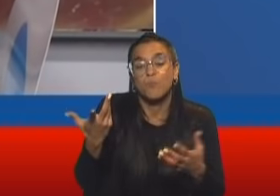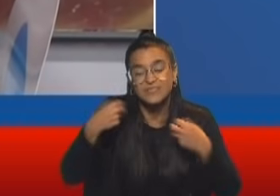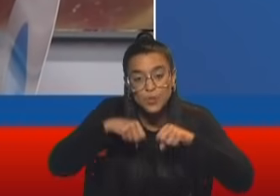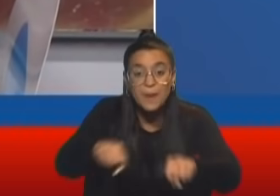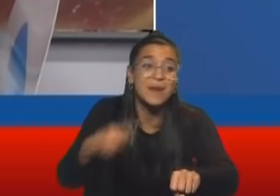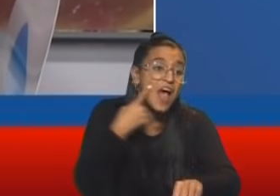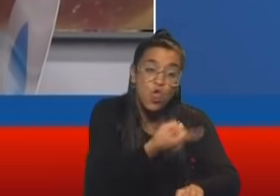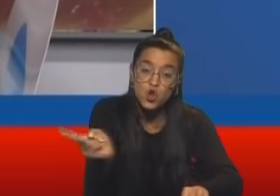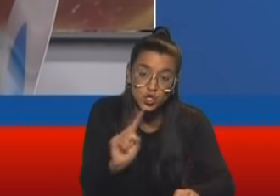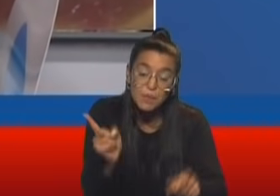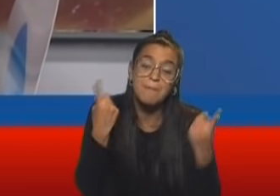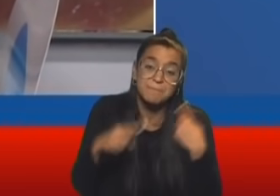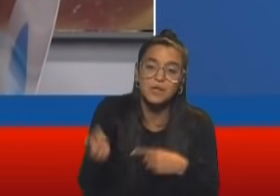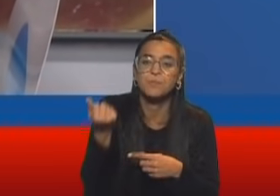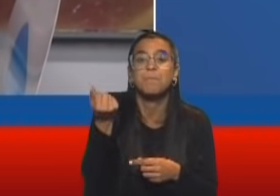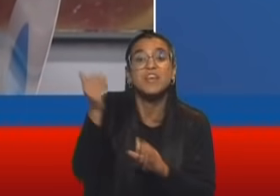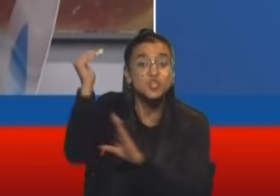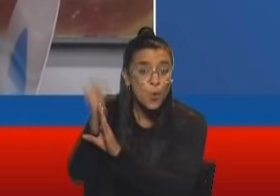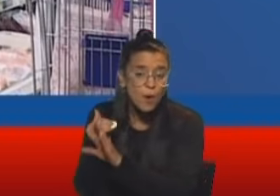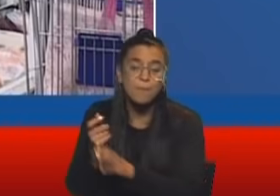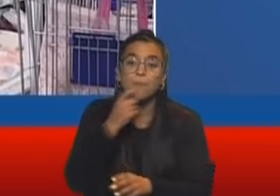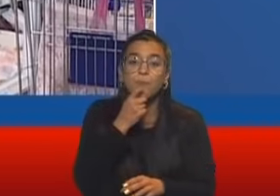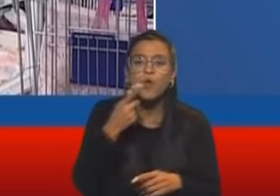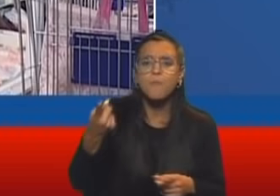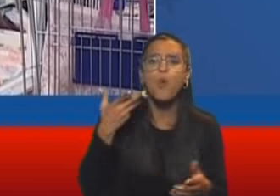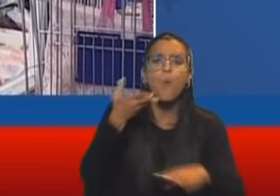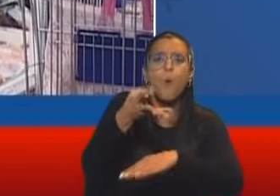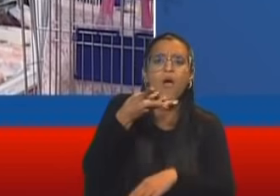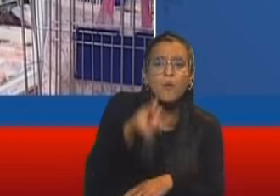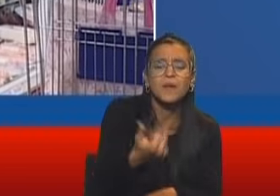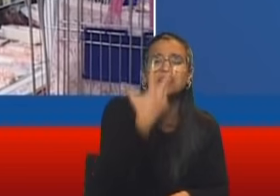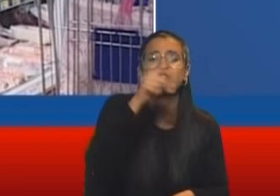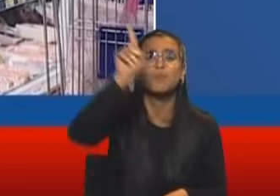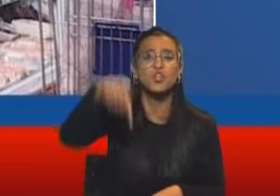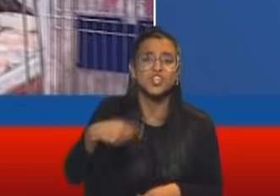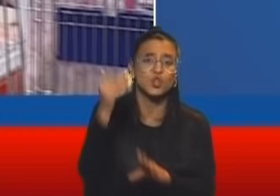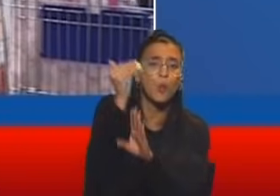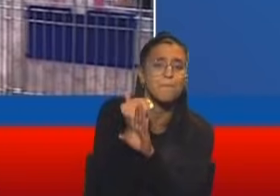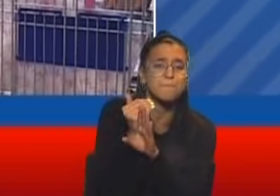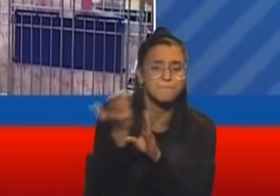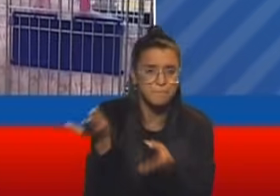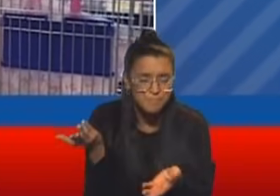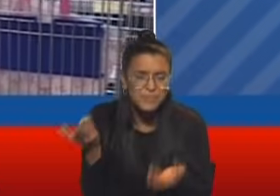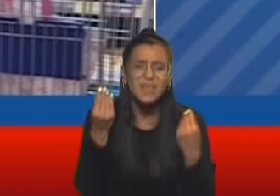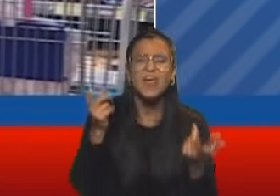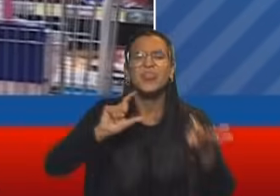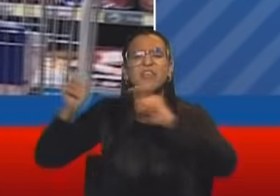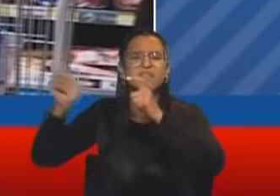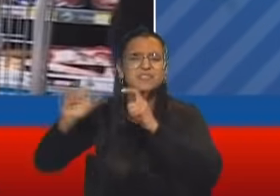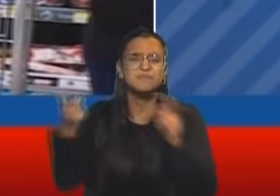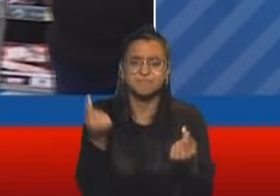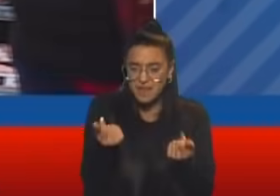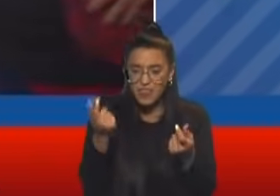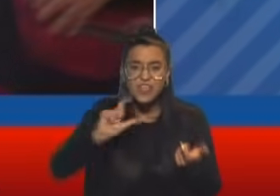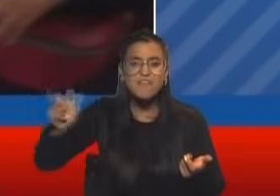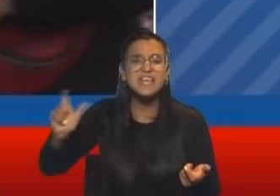por lo menos se mantiene. El precio en Hacienda baja, pero el precio en mostrador baja menos de un 3%. Bueno, ¿qué pasa ahí? ¿Cuál es la diferencia? ¿Quién se